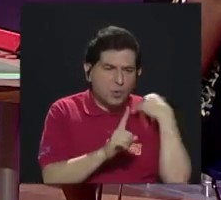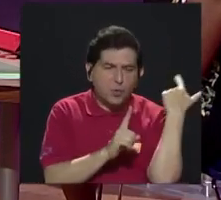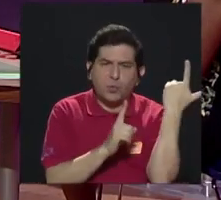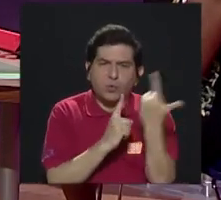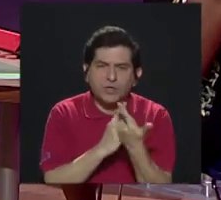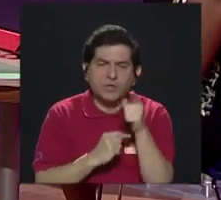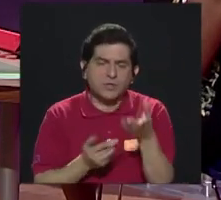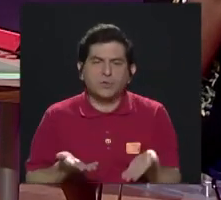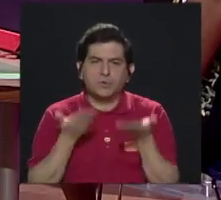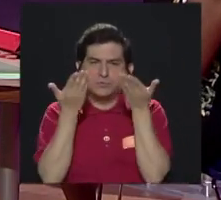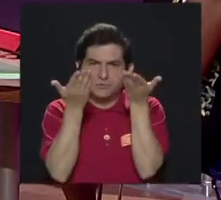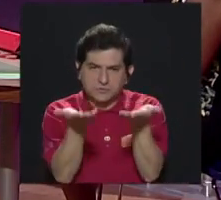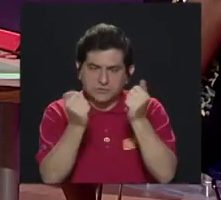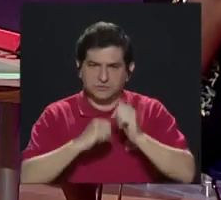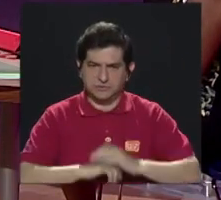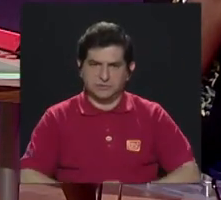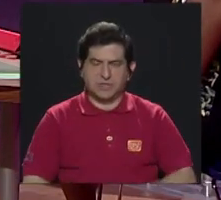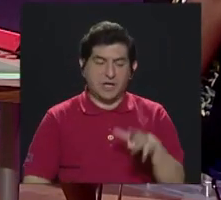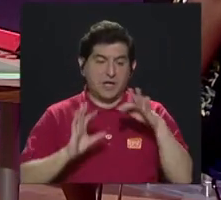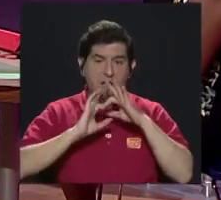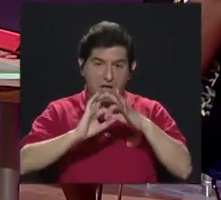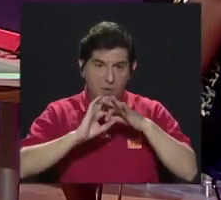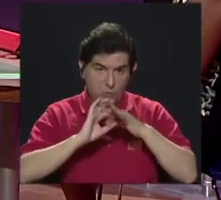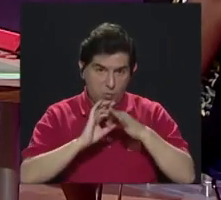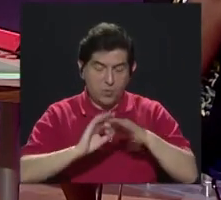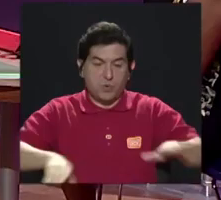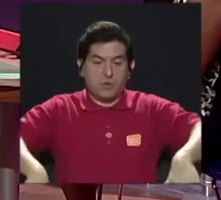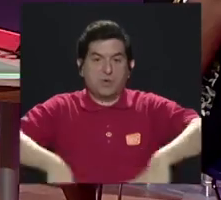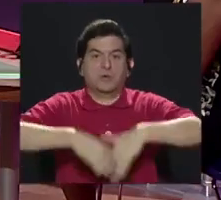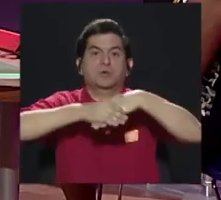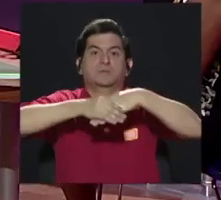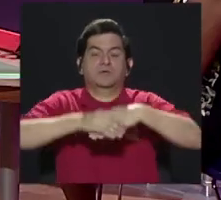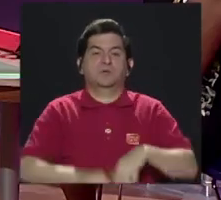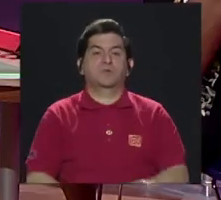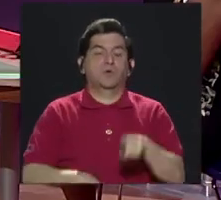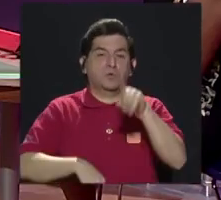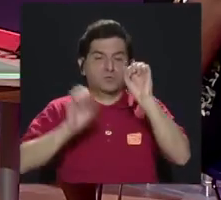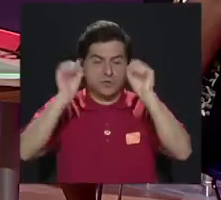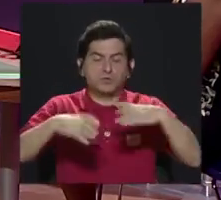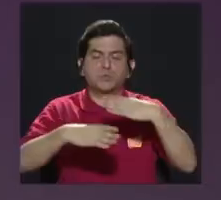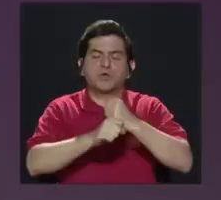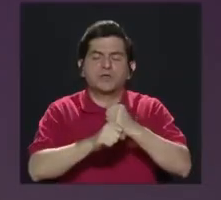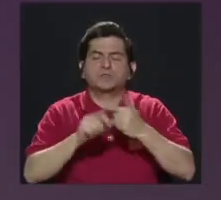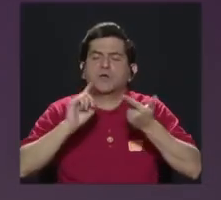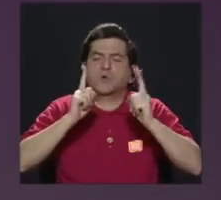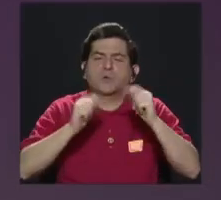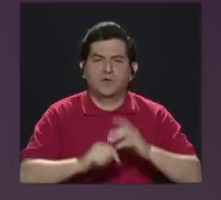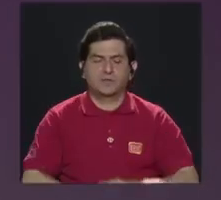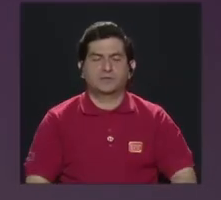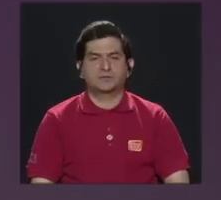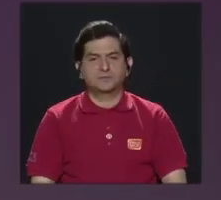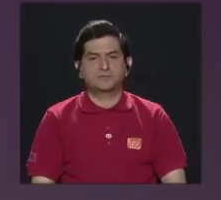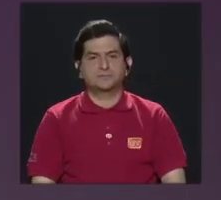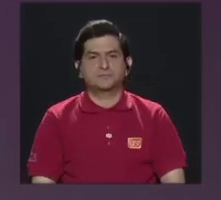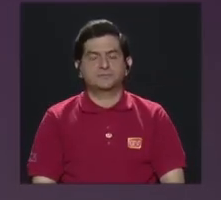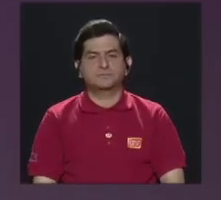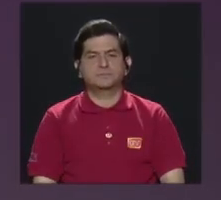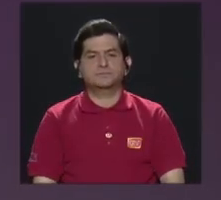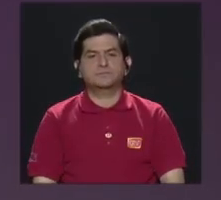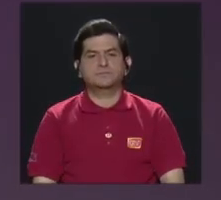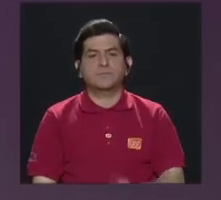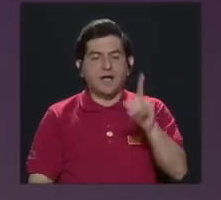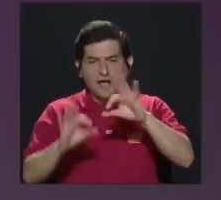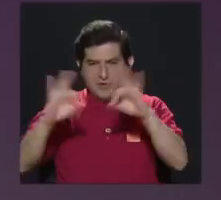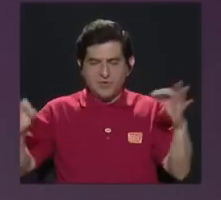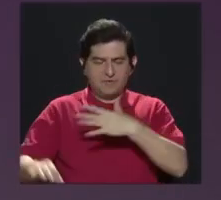ustedes le han dado a esta unión, a este matrimonio que ustedes lograron hacer? Bueno, hay una